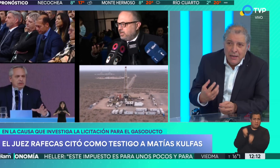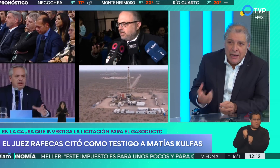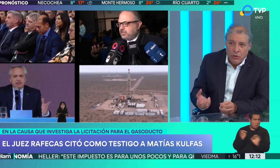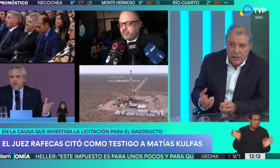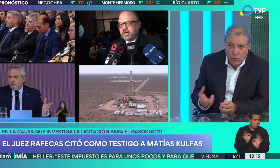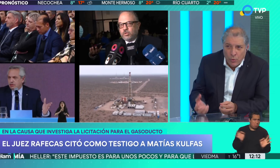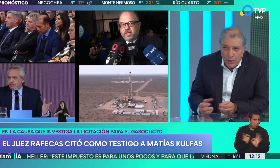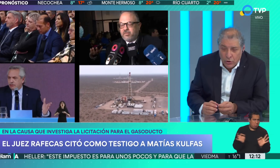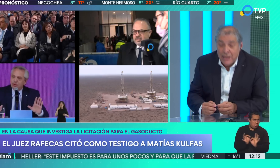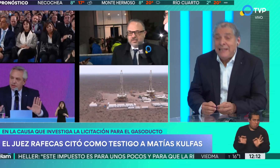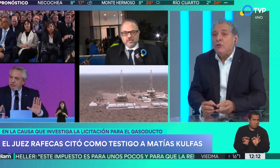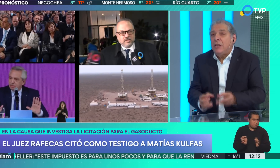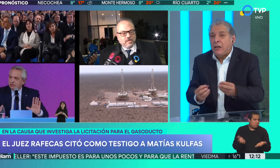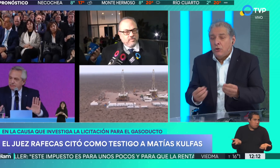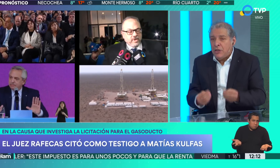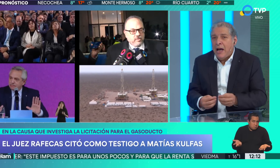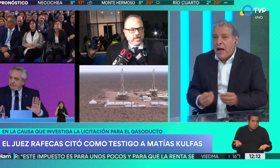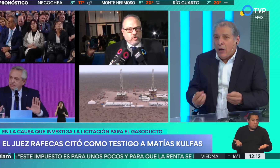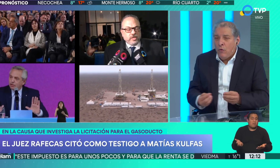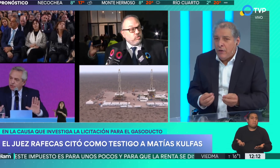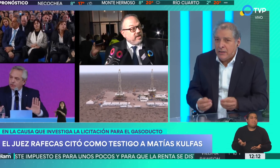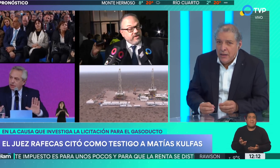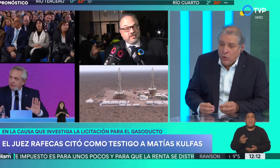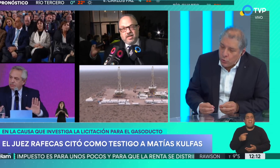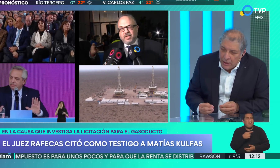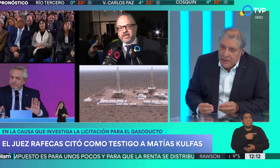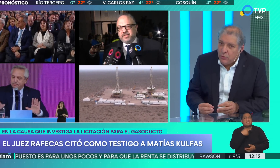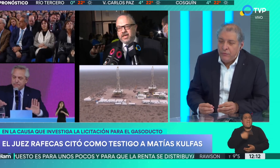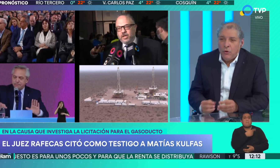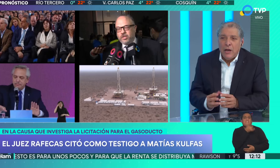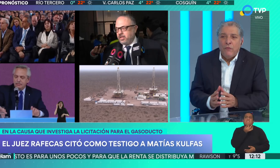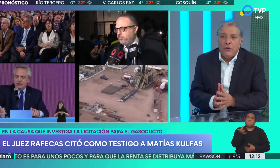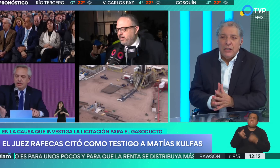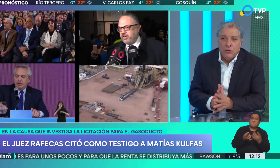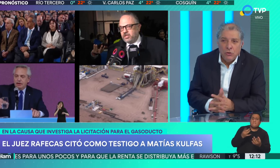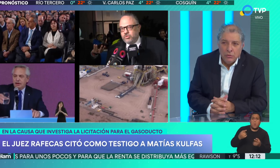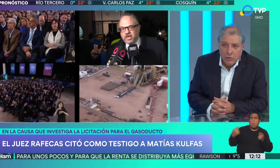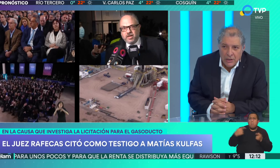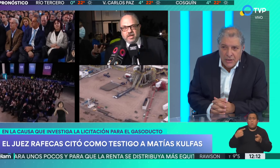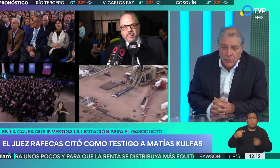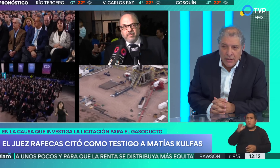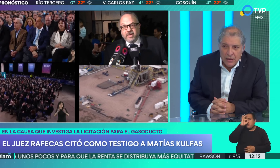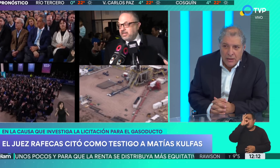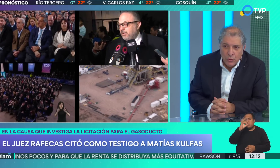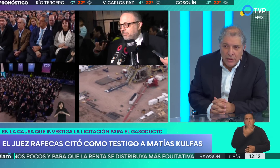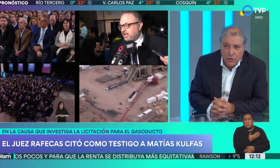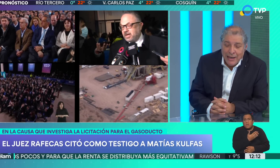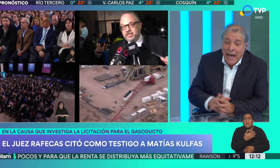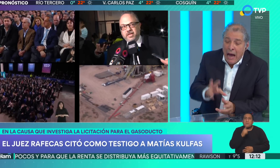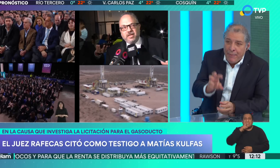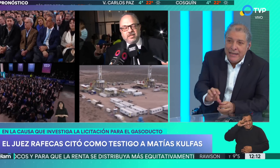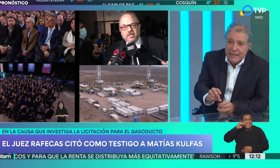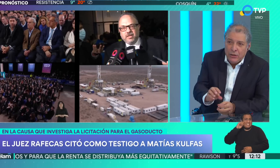empresas en contratos públicos. Es decir, no se le reconocía a Culfas justamente una confrontación con Techin durante su